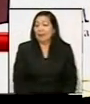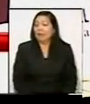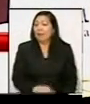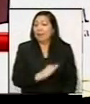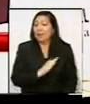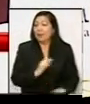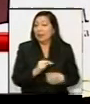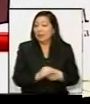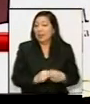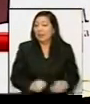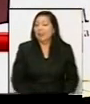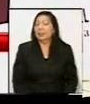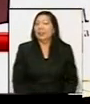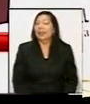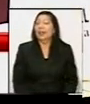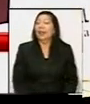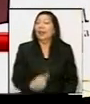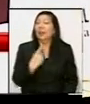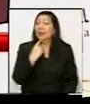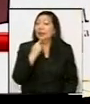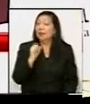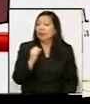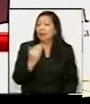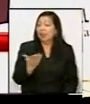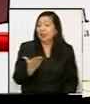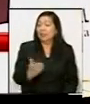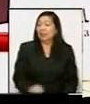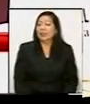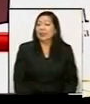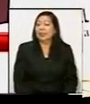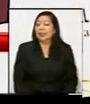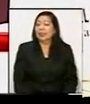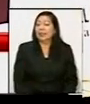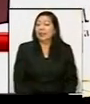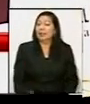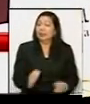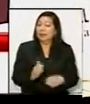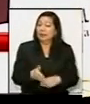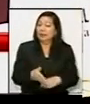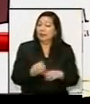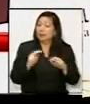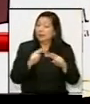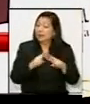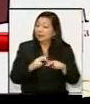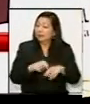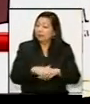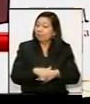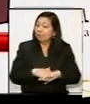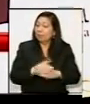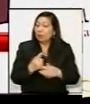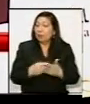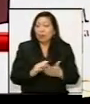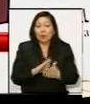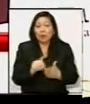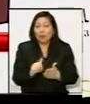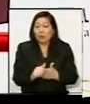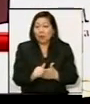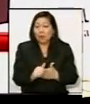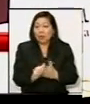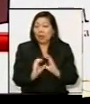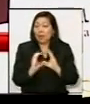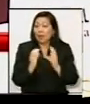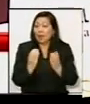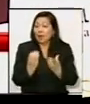fiscal de la nación de decidir si hay que en efecto entrar a la fase de investigación preparatoria porque todo lo que ha hecho el